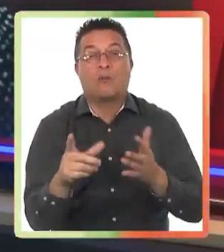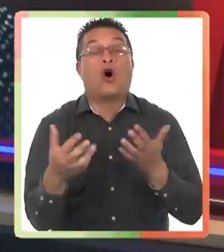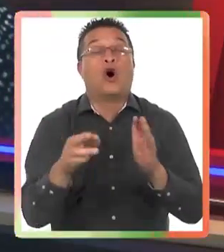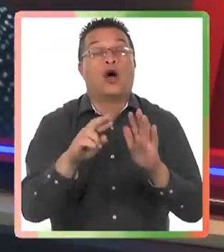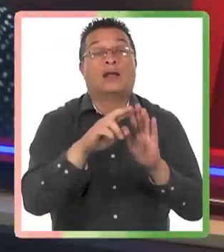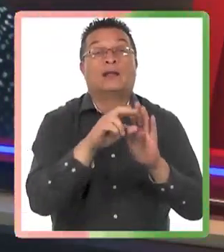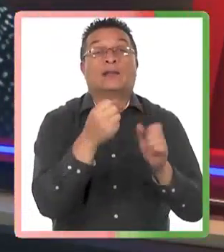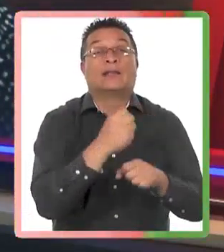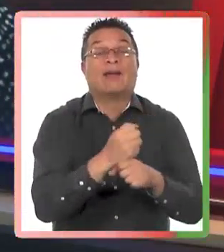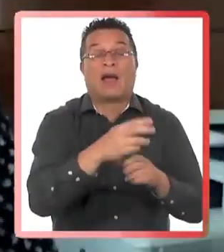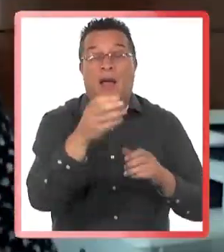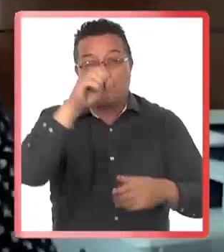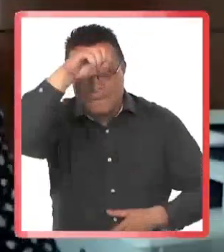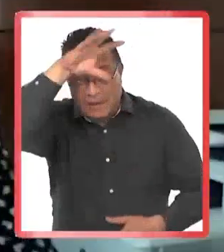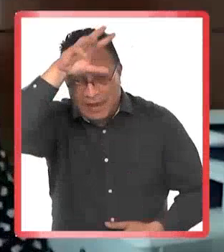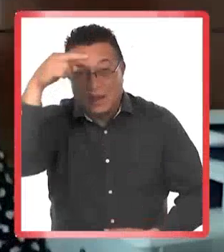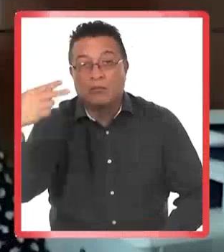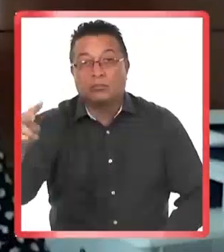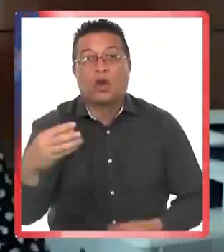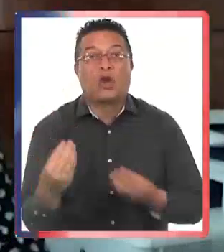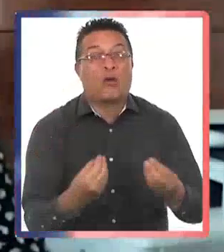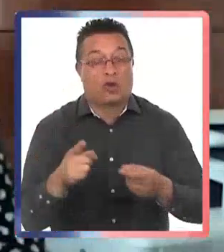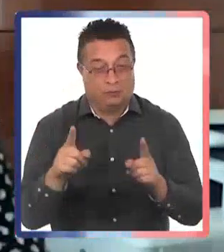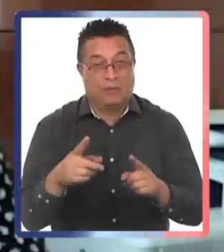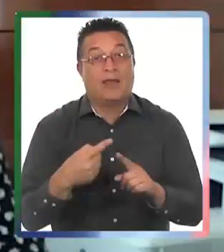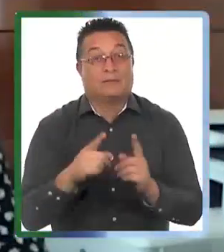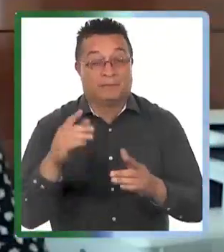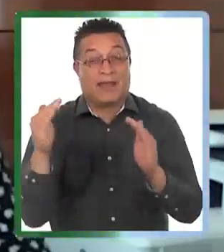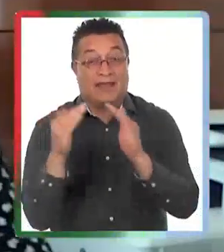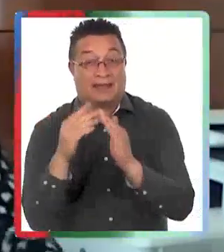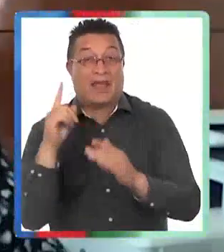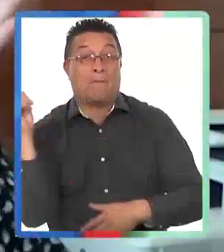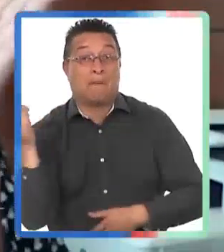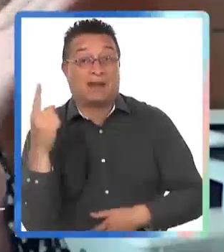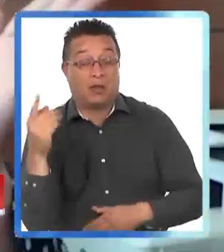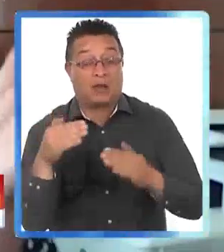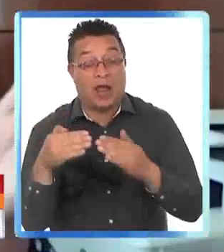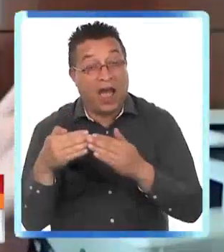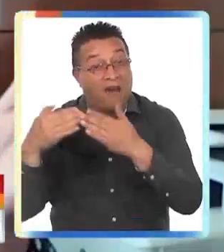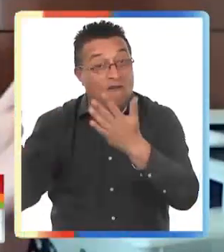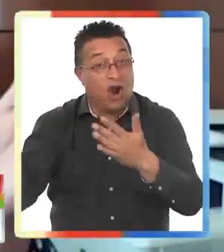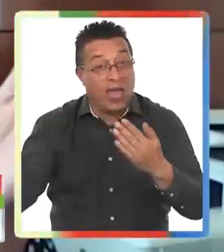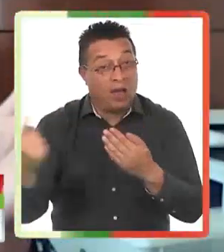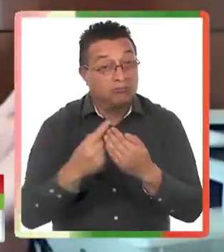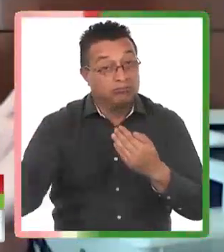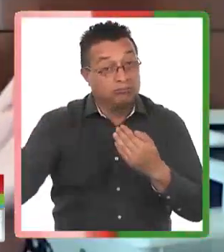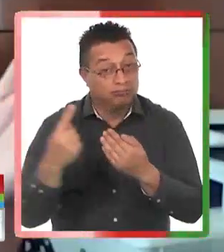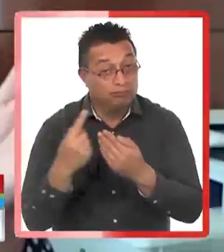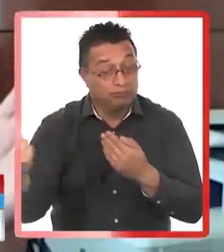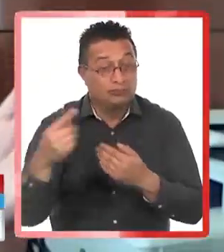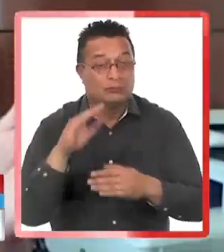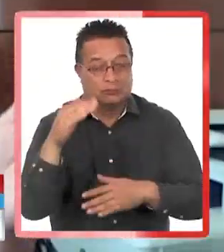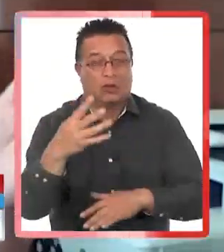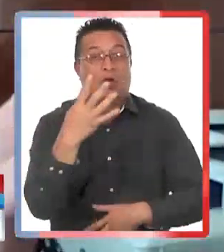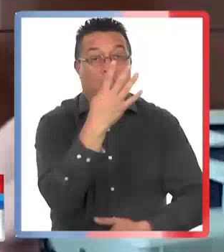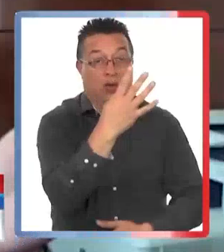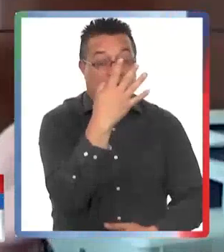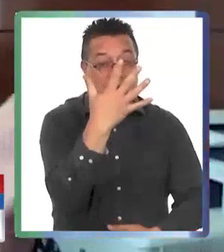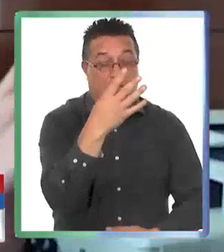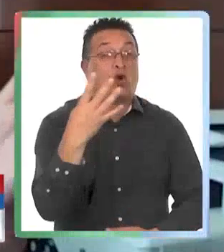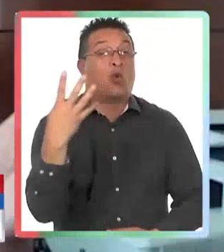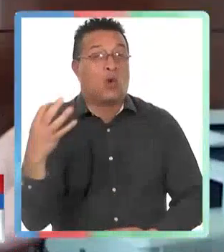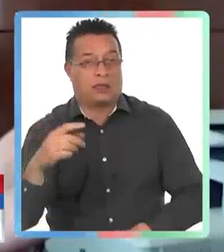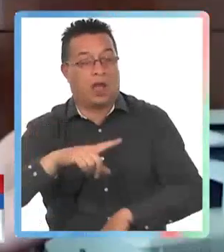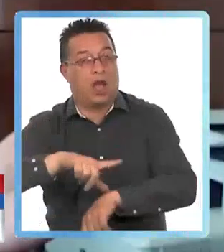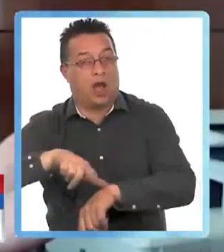a los trabajadores de la minería? Sí, ahí hay que distinguir. En los trabajadores de casa particular, puertas afuera, van a bajar de jornada laboral de